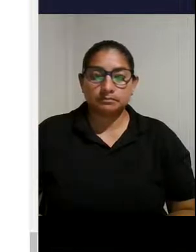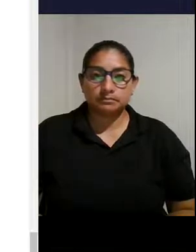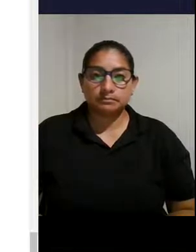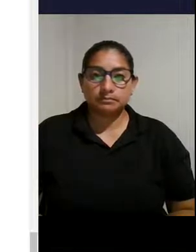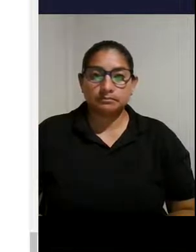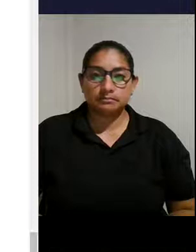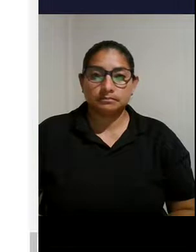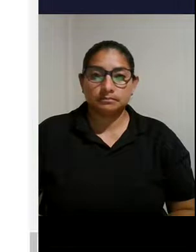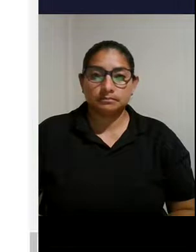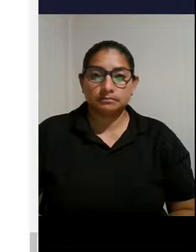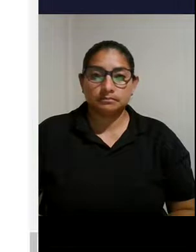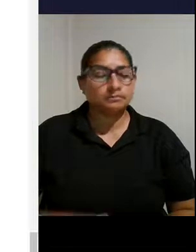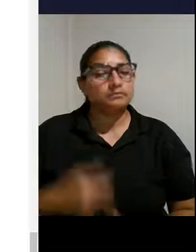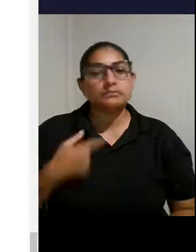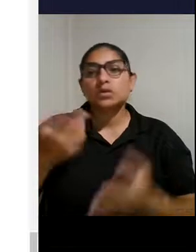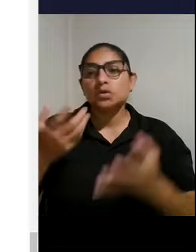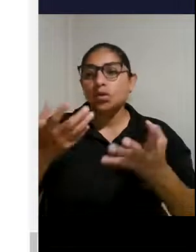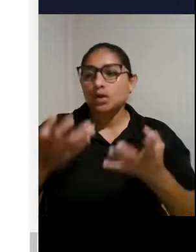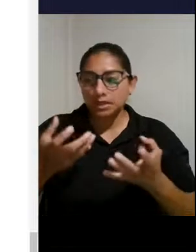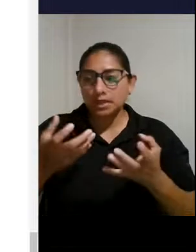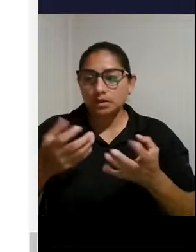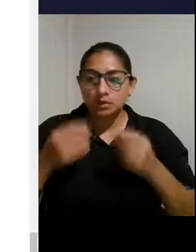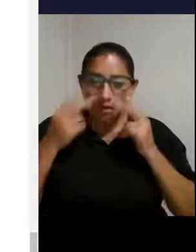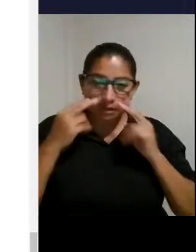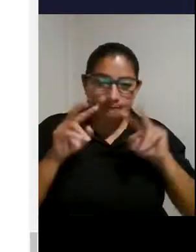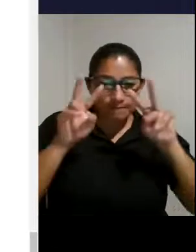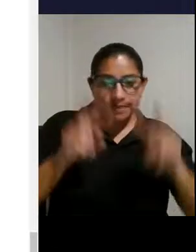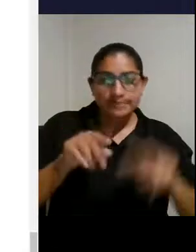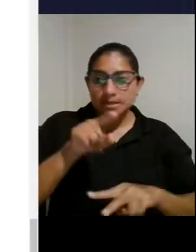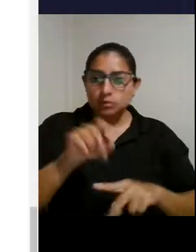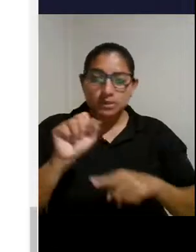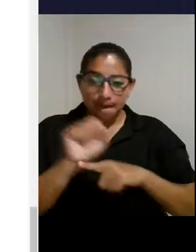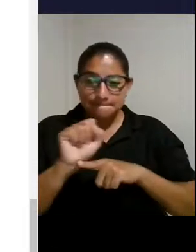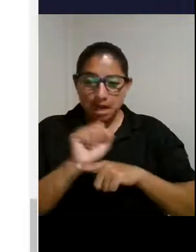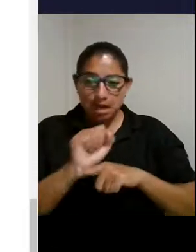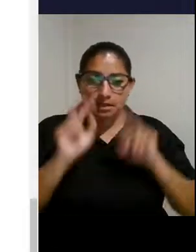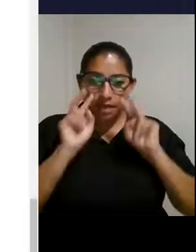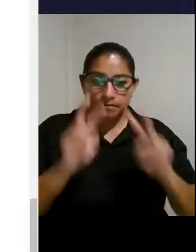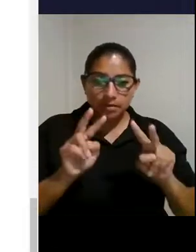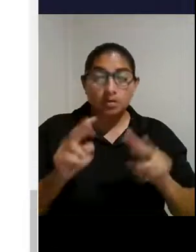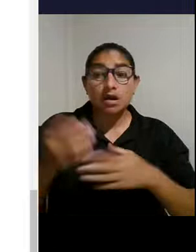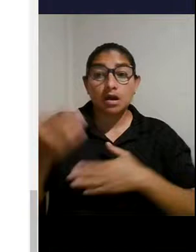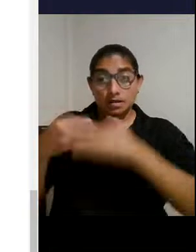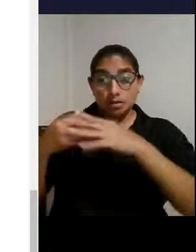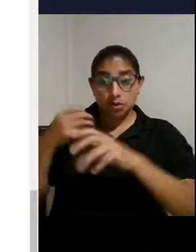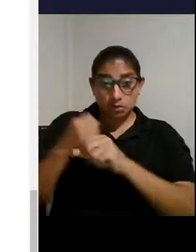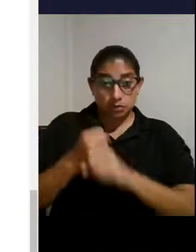Lo que quiero es que analicemos este ejercicio que acabamos de hacer